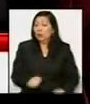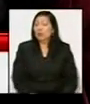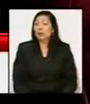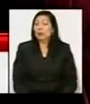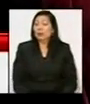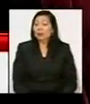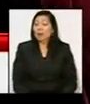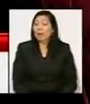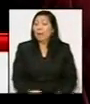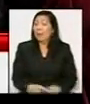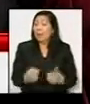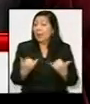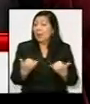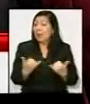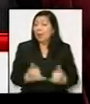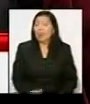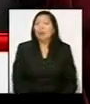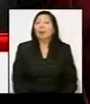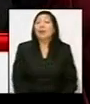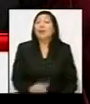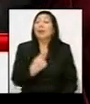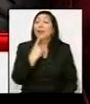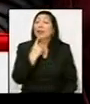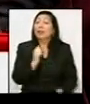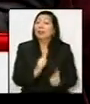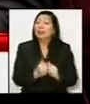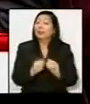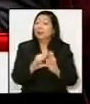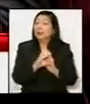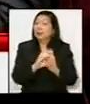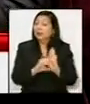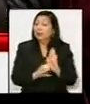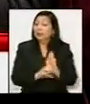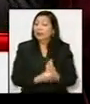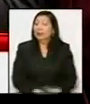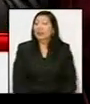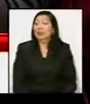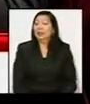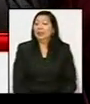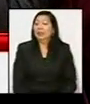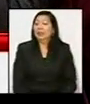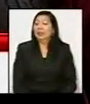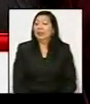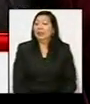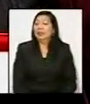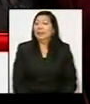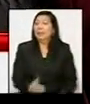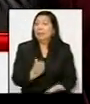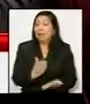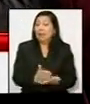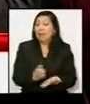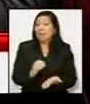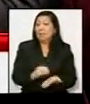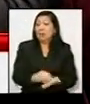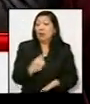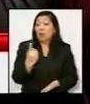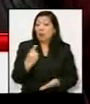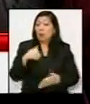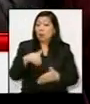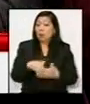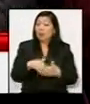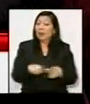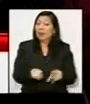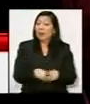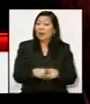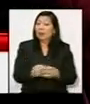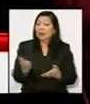pero ahora lo que está planteando la reforma constitucional es que la mitad más uno del número de votos también